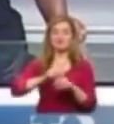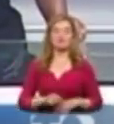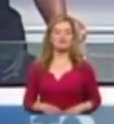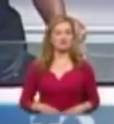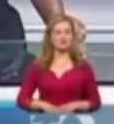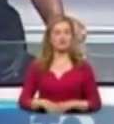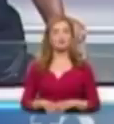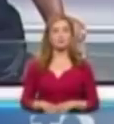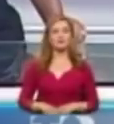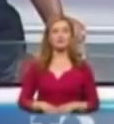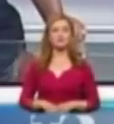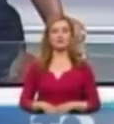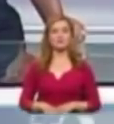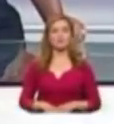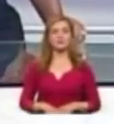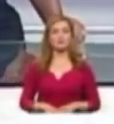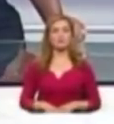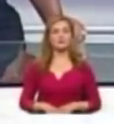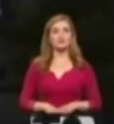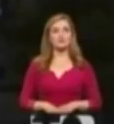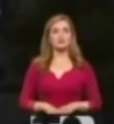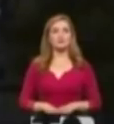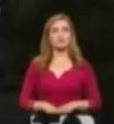de la cotidianidad.